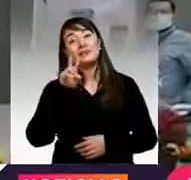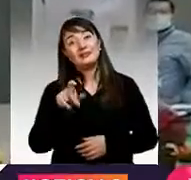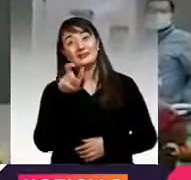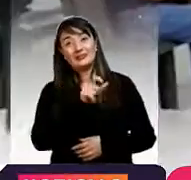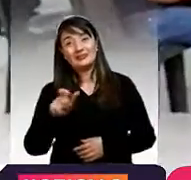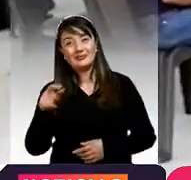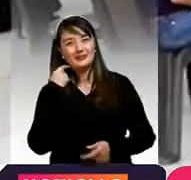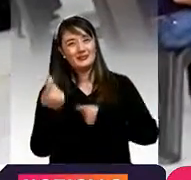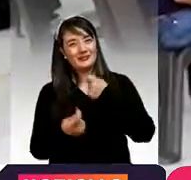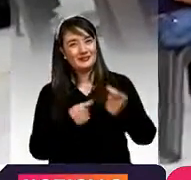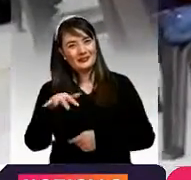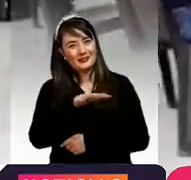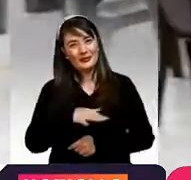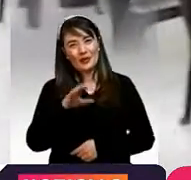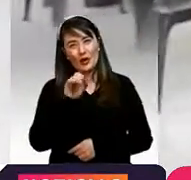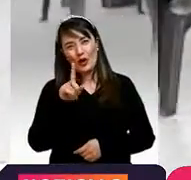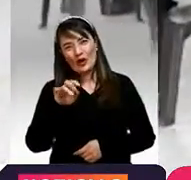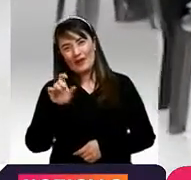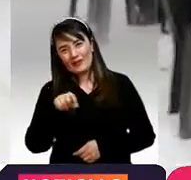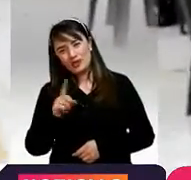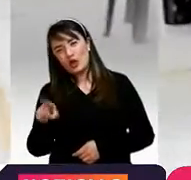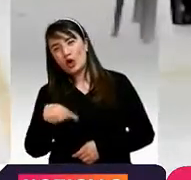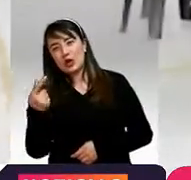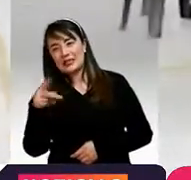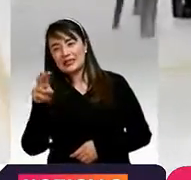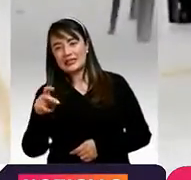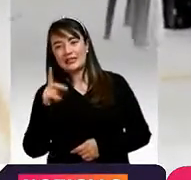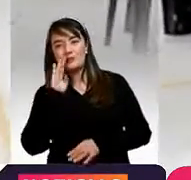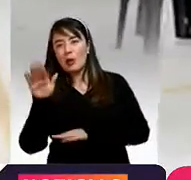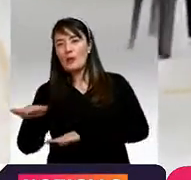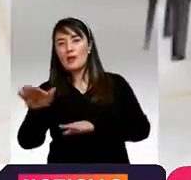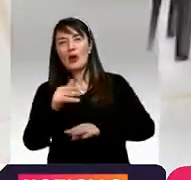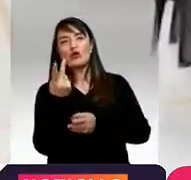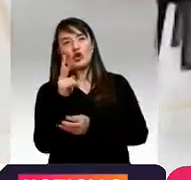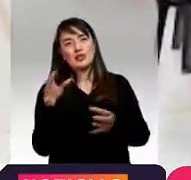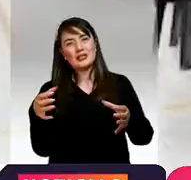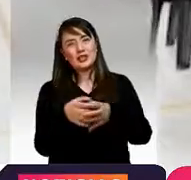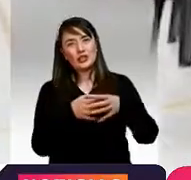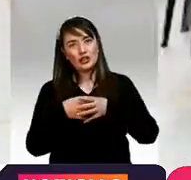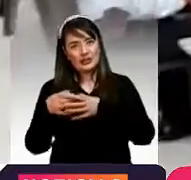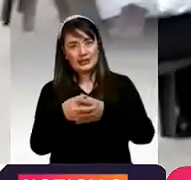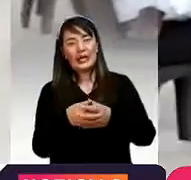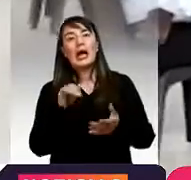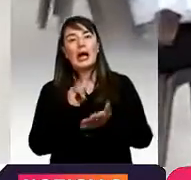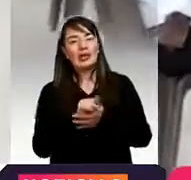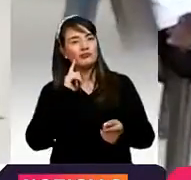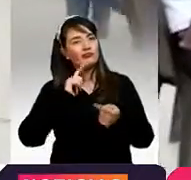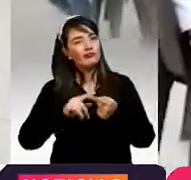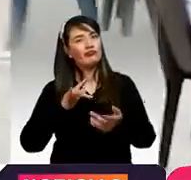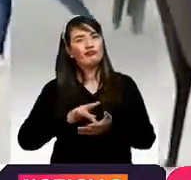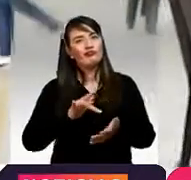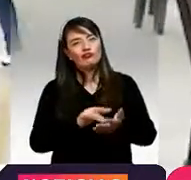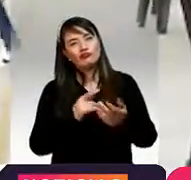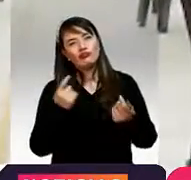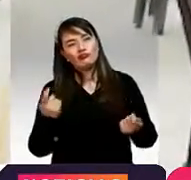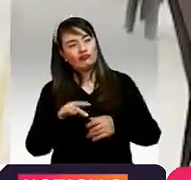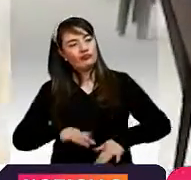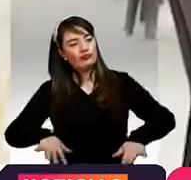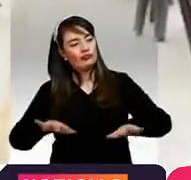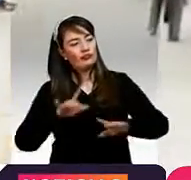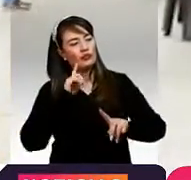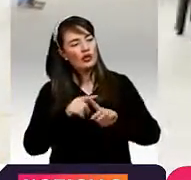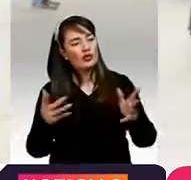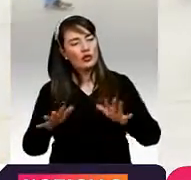de Corabastos y 65 productores representados en 12 asociaciones participaron en esta rueda de negocios en la región